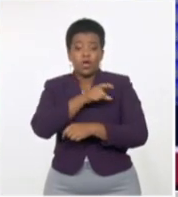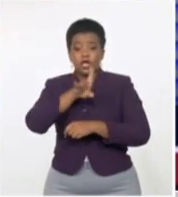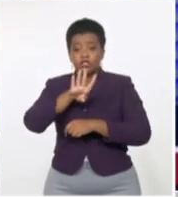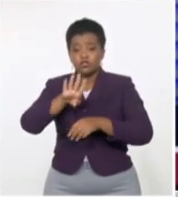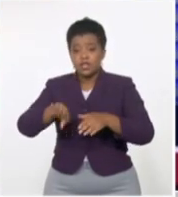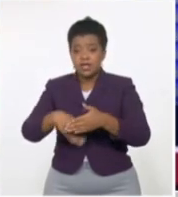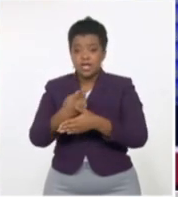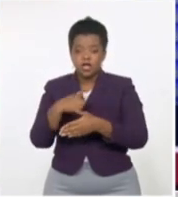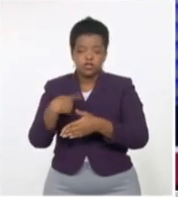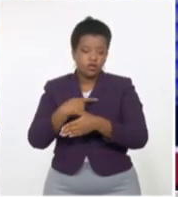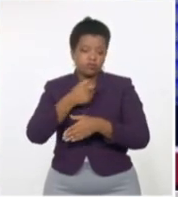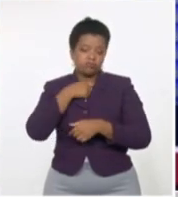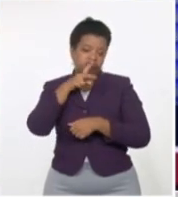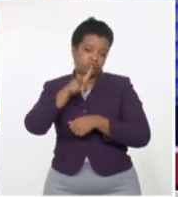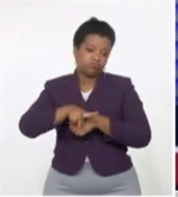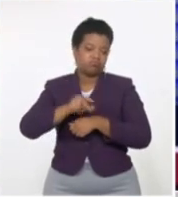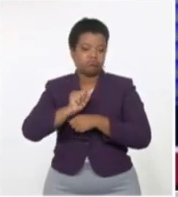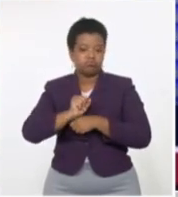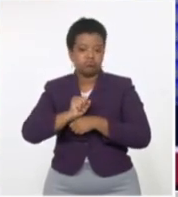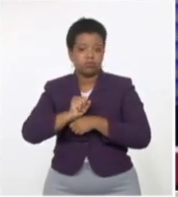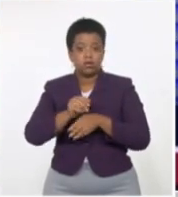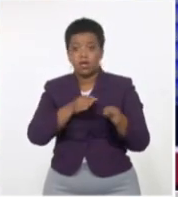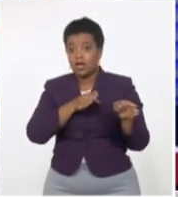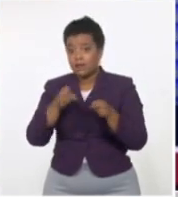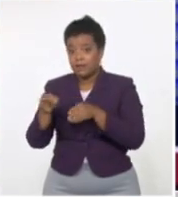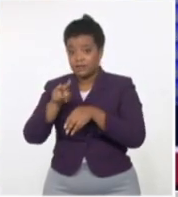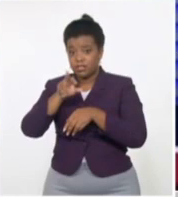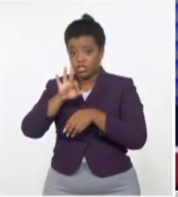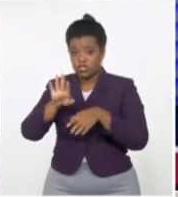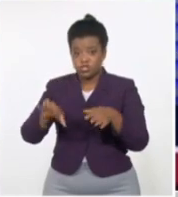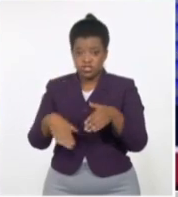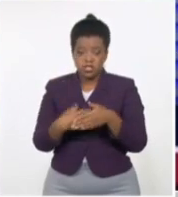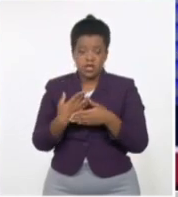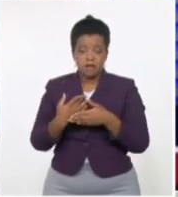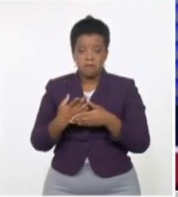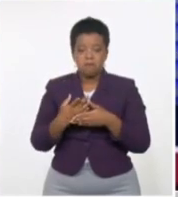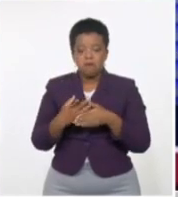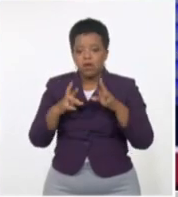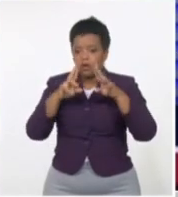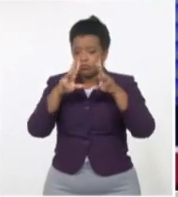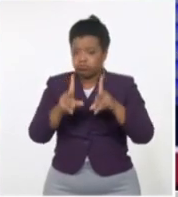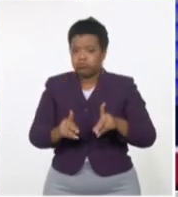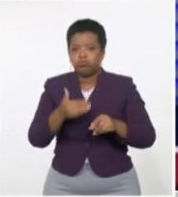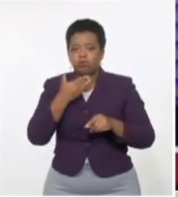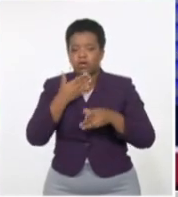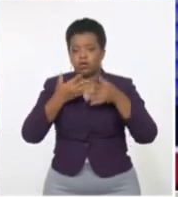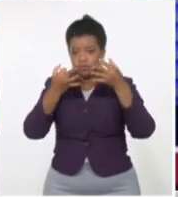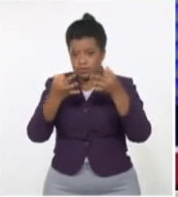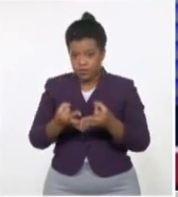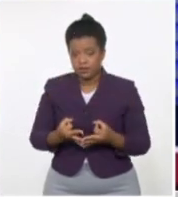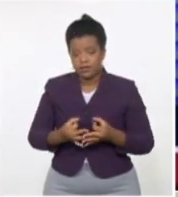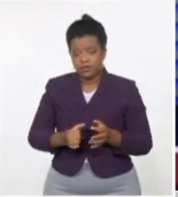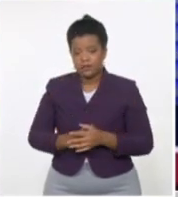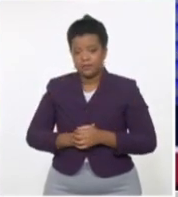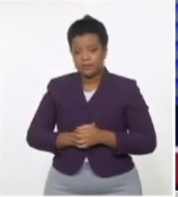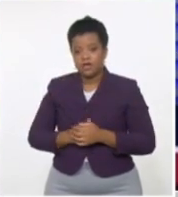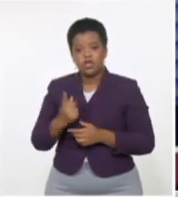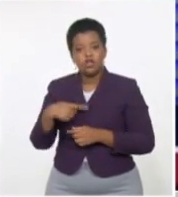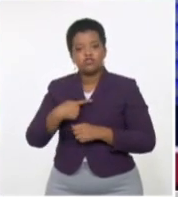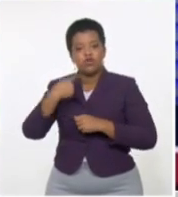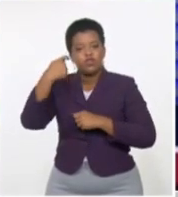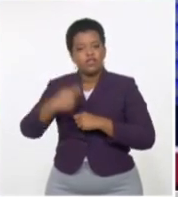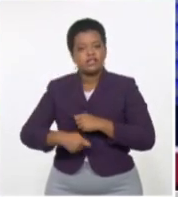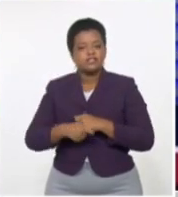días. Y ambos esquemas dieron muy buenos resultados, tanto en seguridad como en inmunidad. Y se decidió el